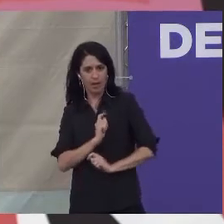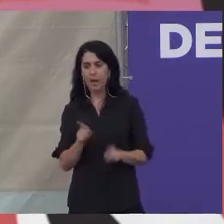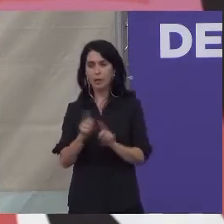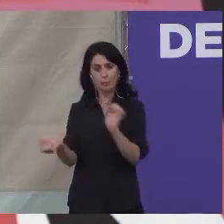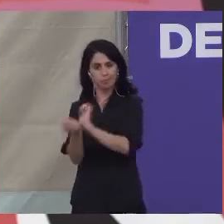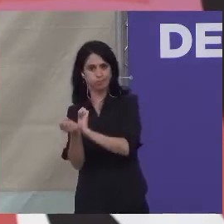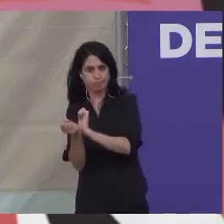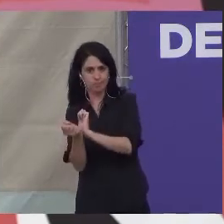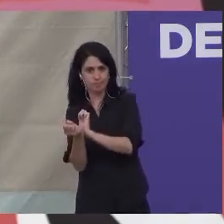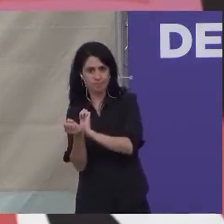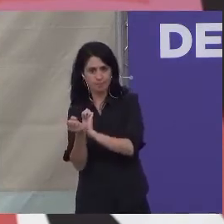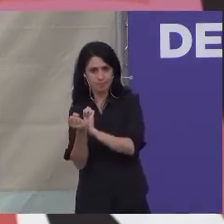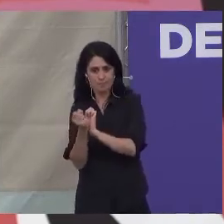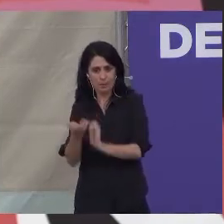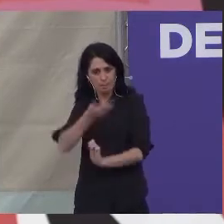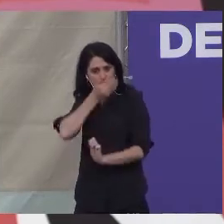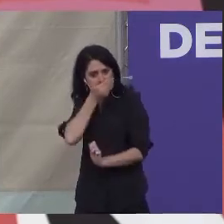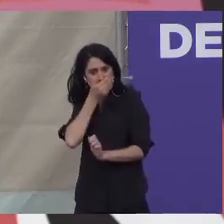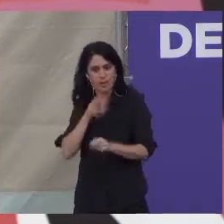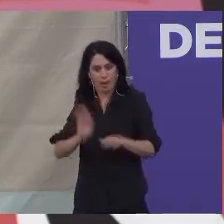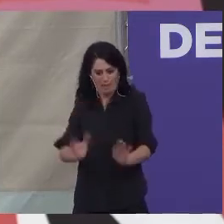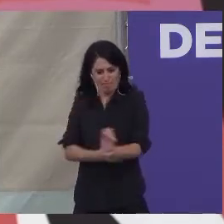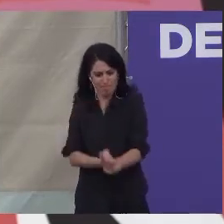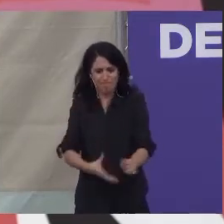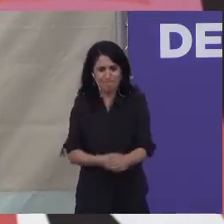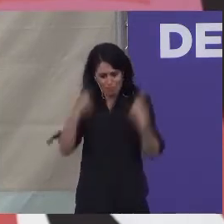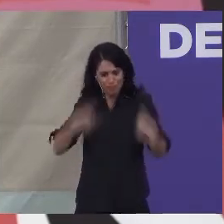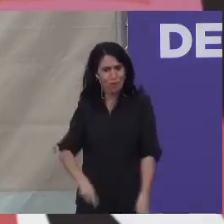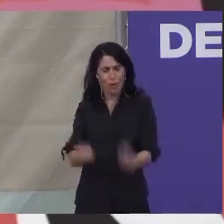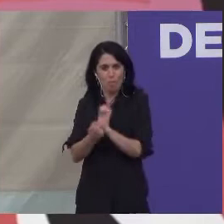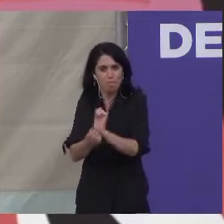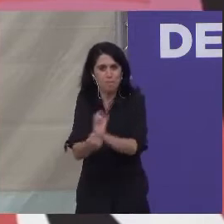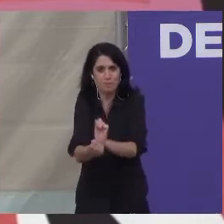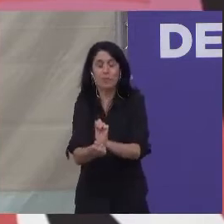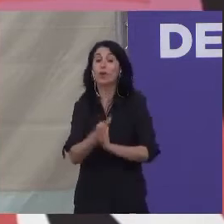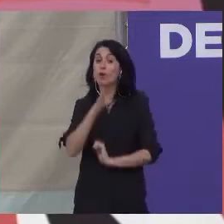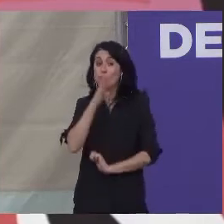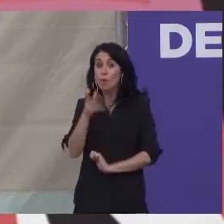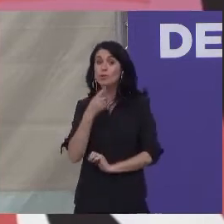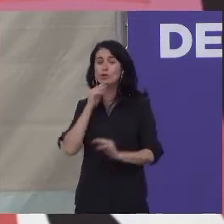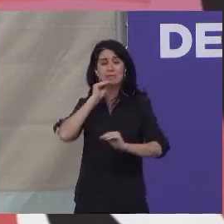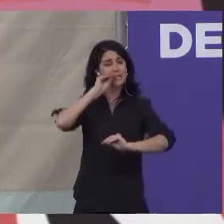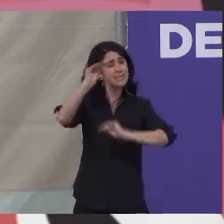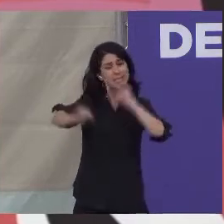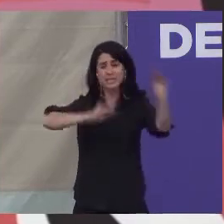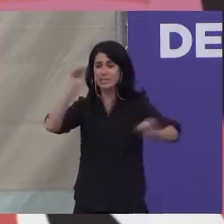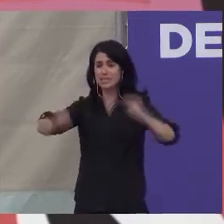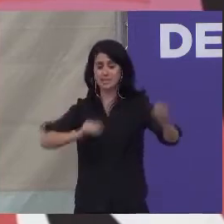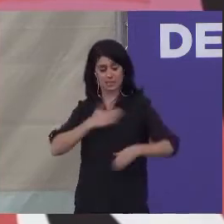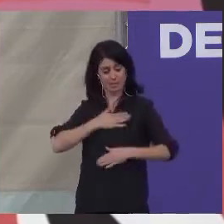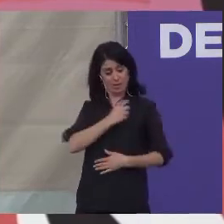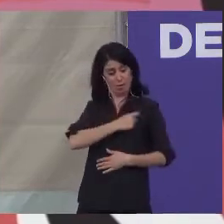de pies, cabeza y nos amordazan. Por lo tanto, desde aquí hago ese llamamiento tan vital para este